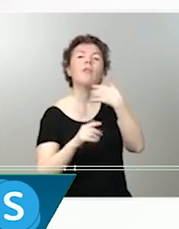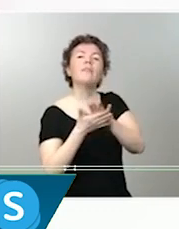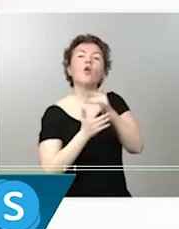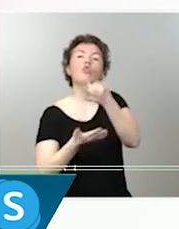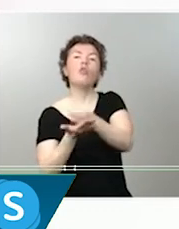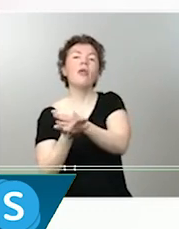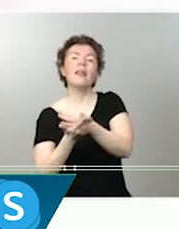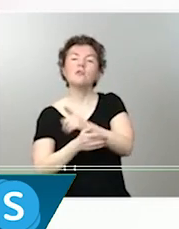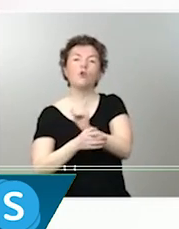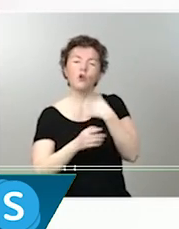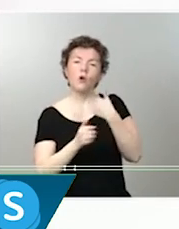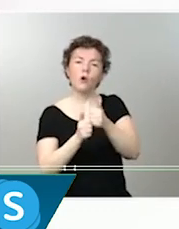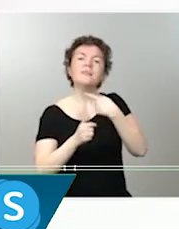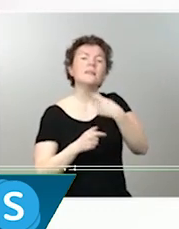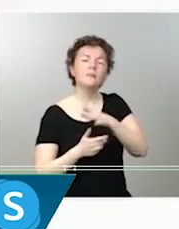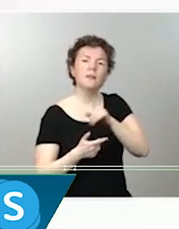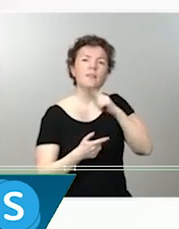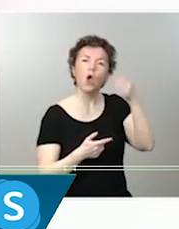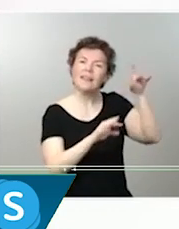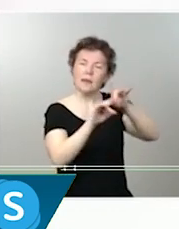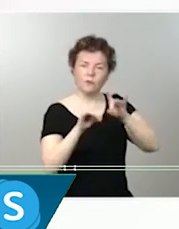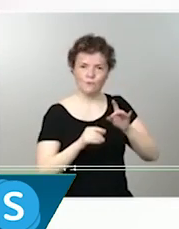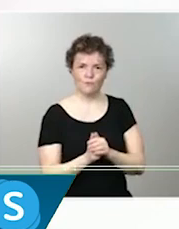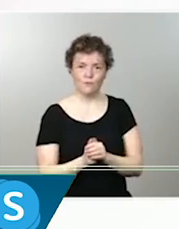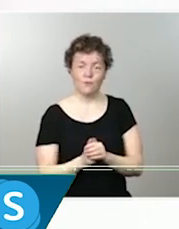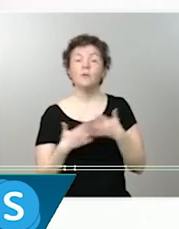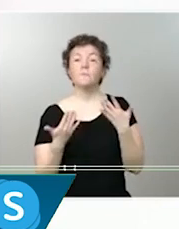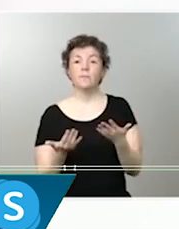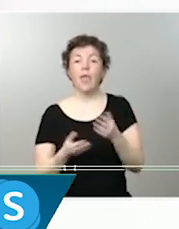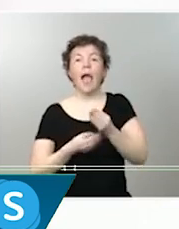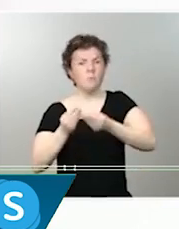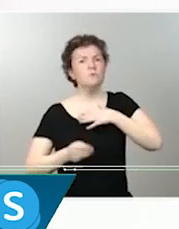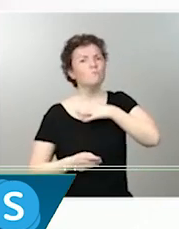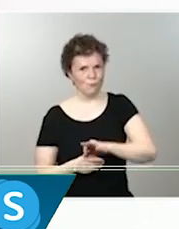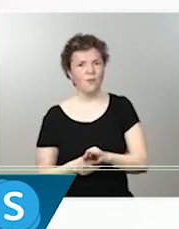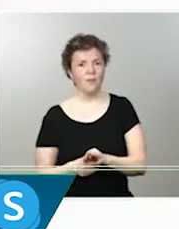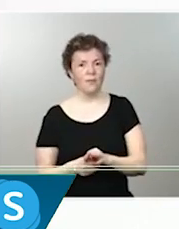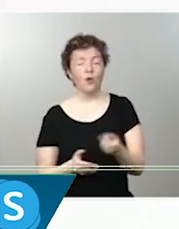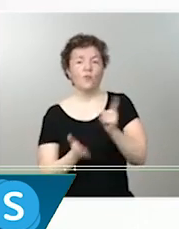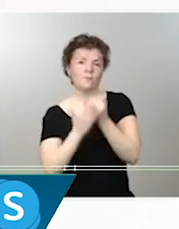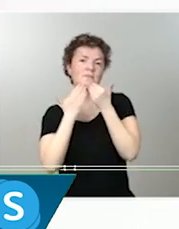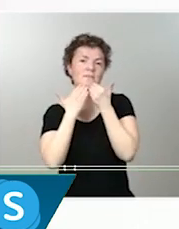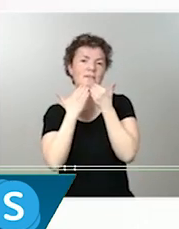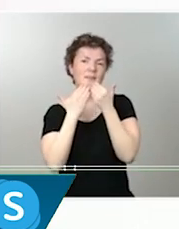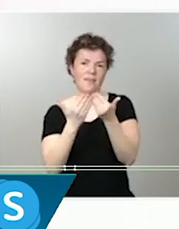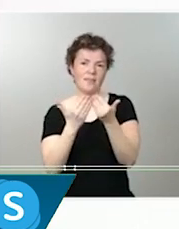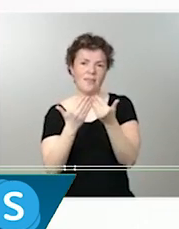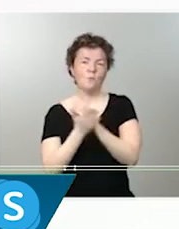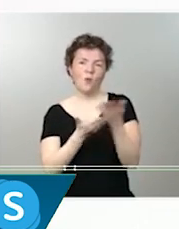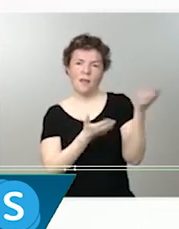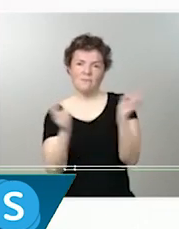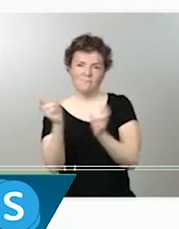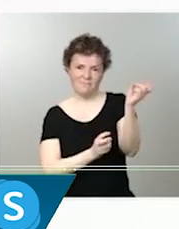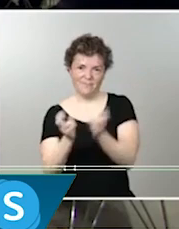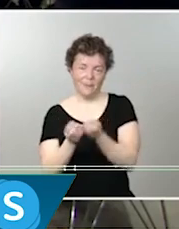dependiendo de la horquilla y un punto y un 11.2 más no yo creo que hace una remodelación